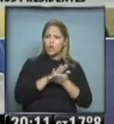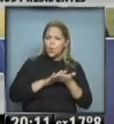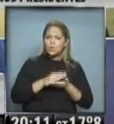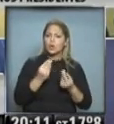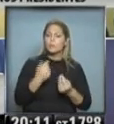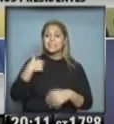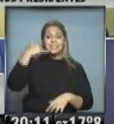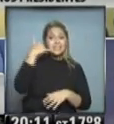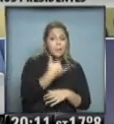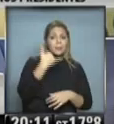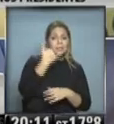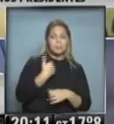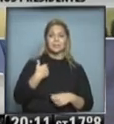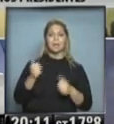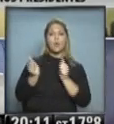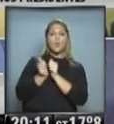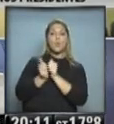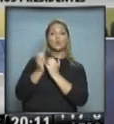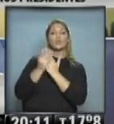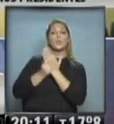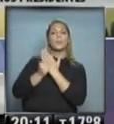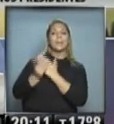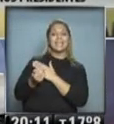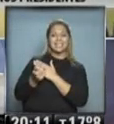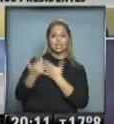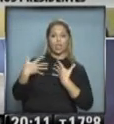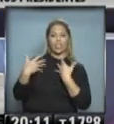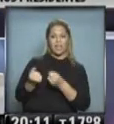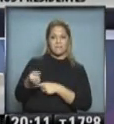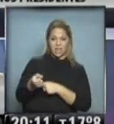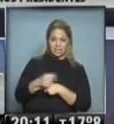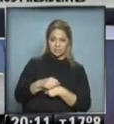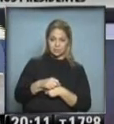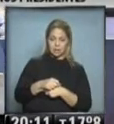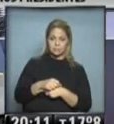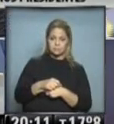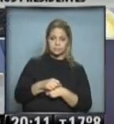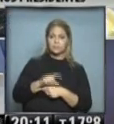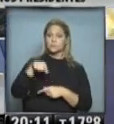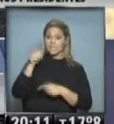Llamaba, estaba con el ministro de Defensa, otro abogado.